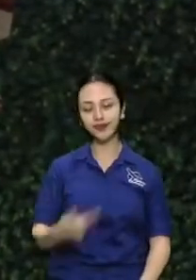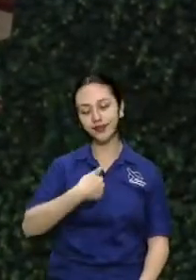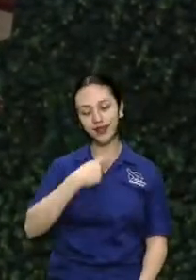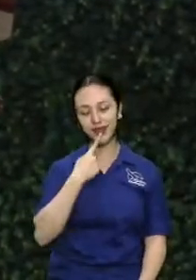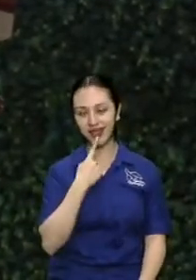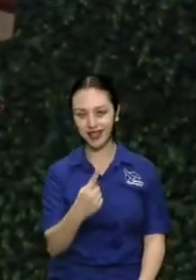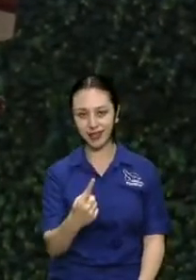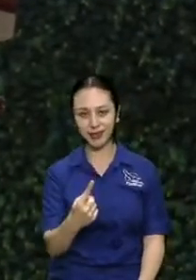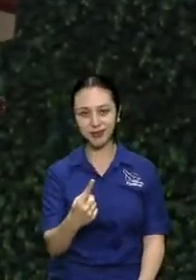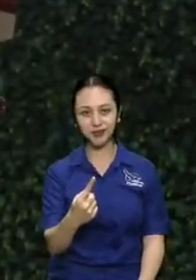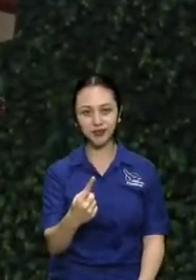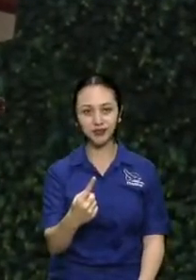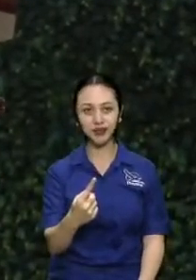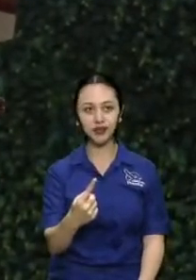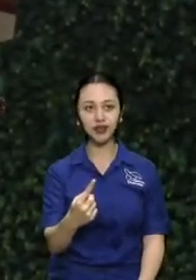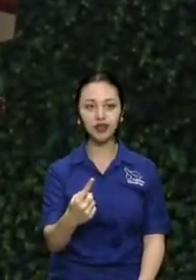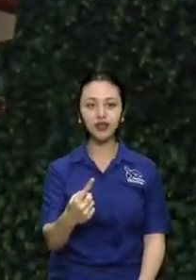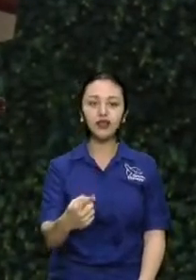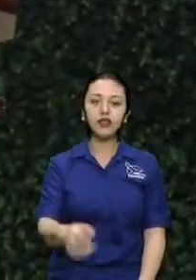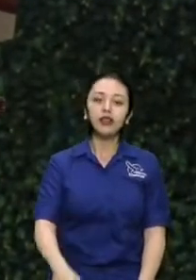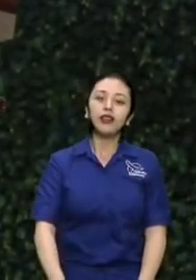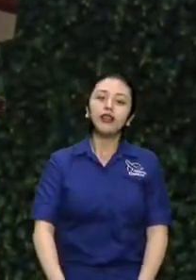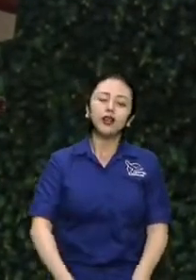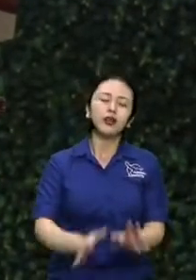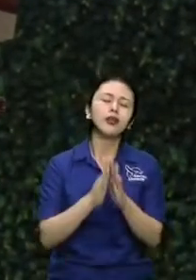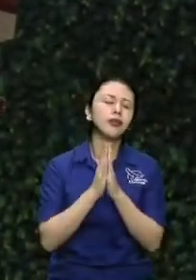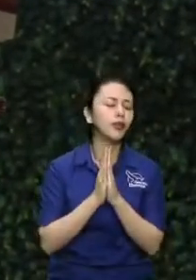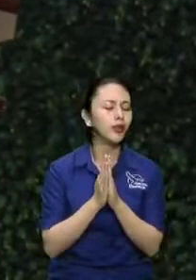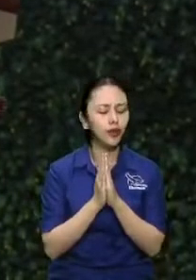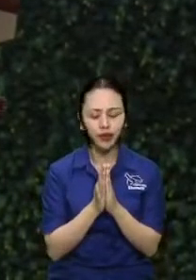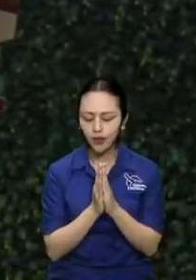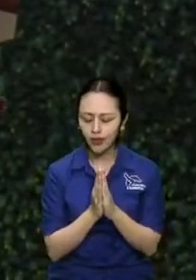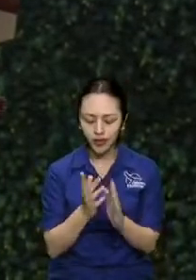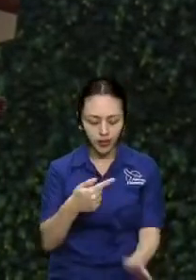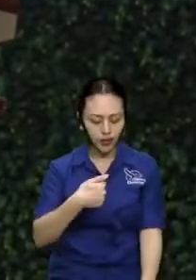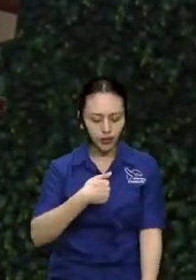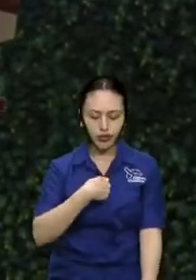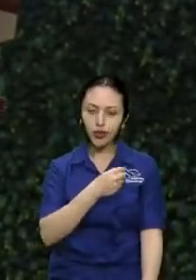está de veras. Quiero que otra vez abra su